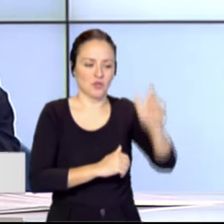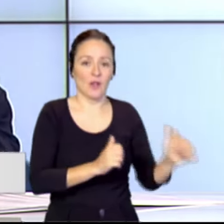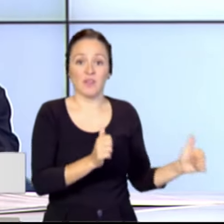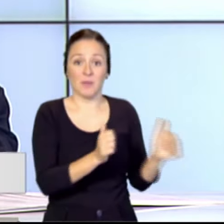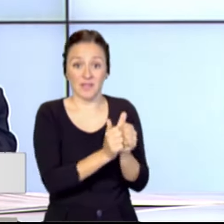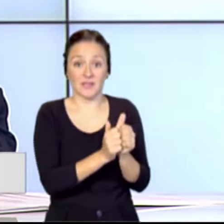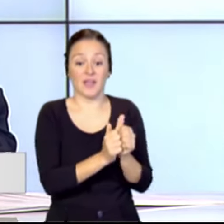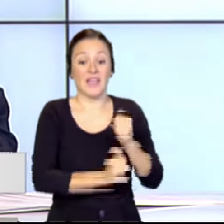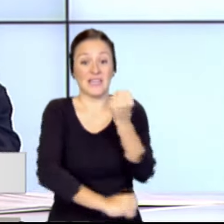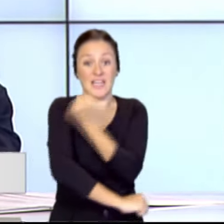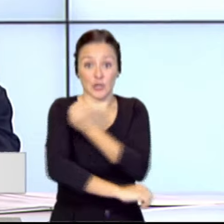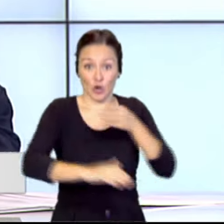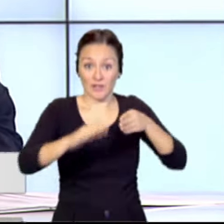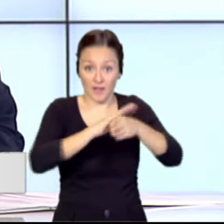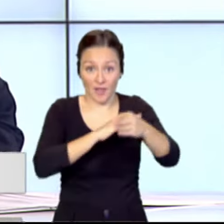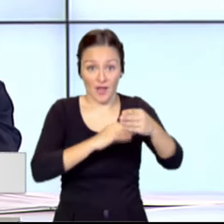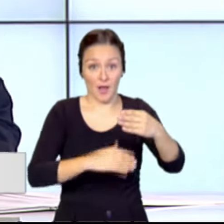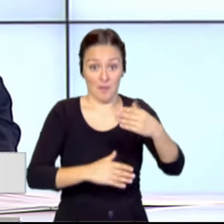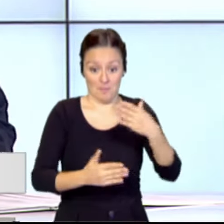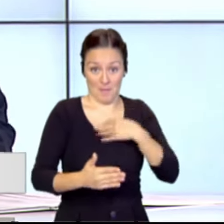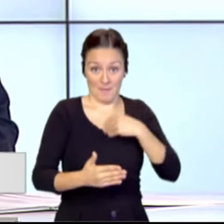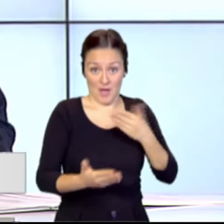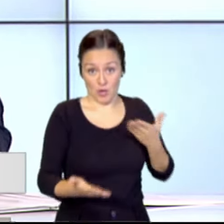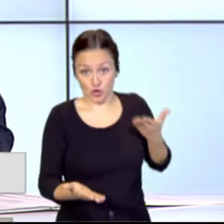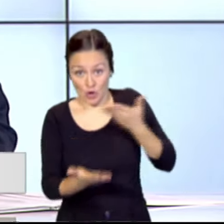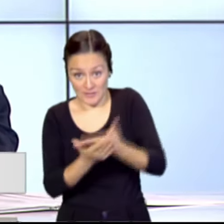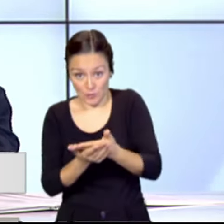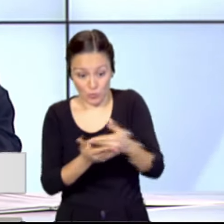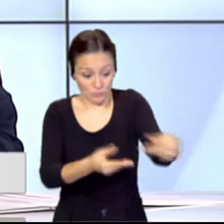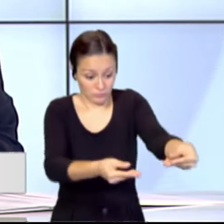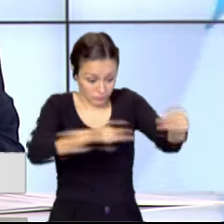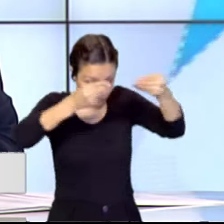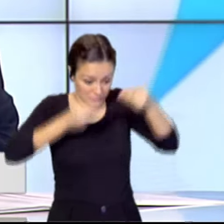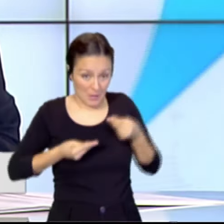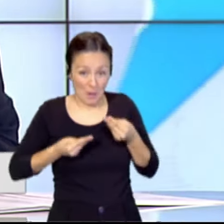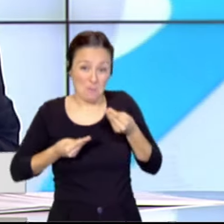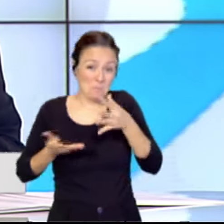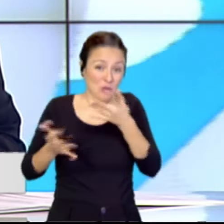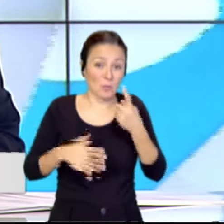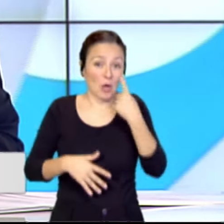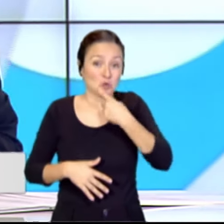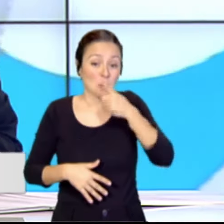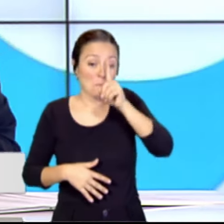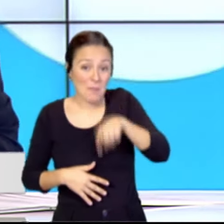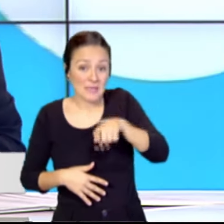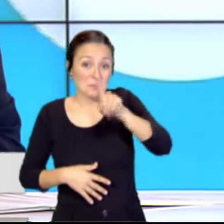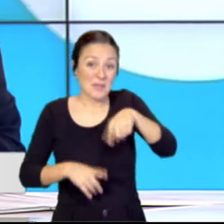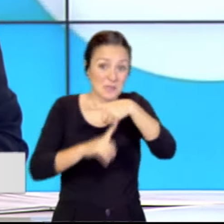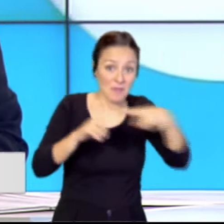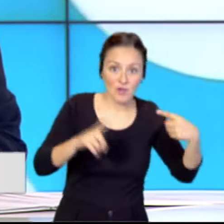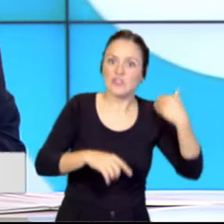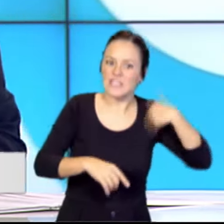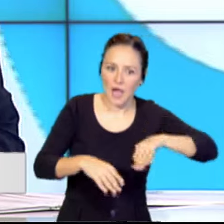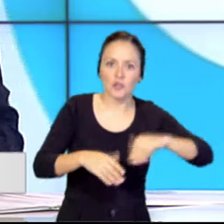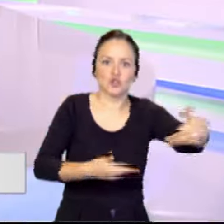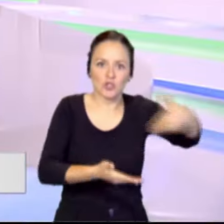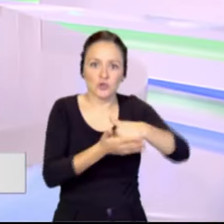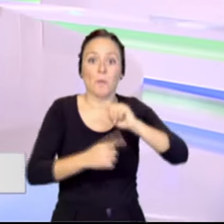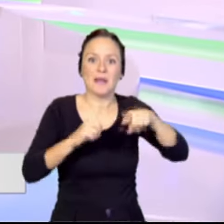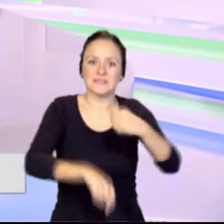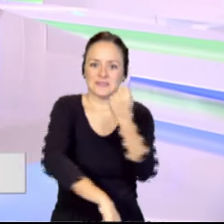solicitud por registro de entrada eh prácticamente en un mes mes y medio eh incluso antes ya tiene su solicitud con número de expediente eso es